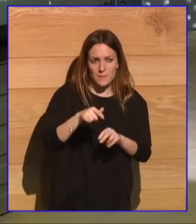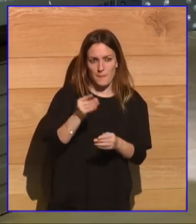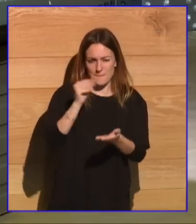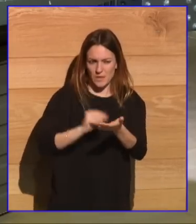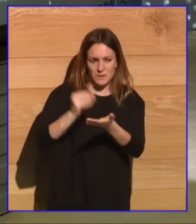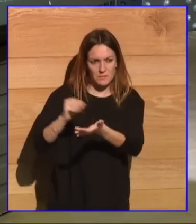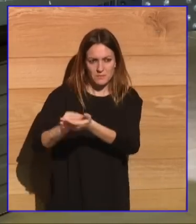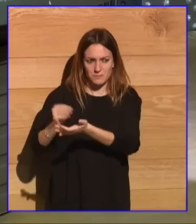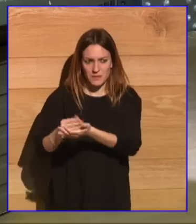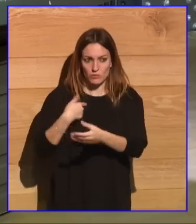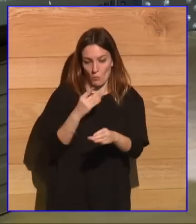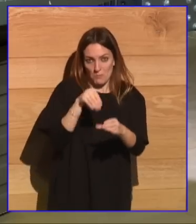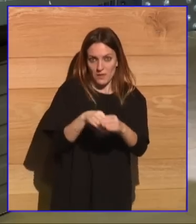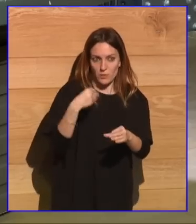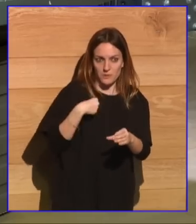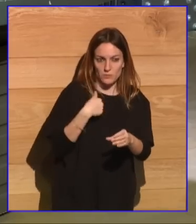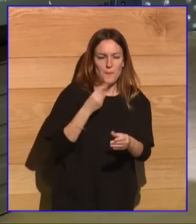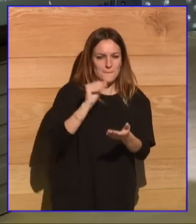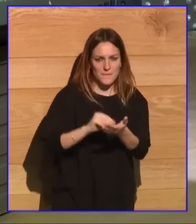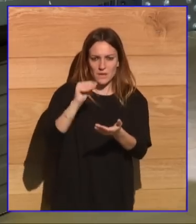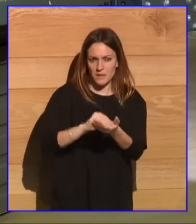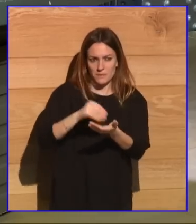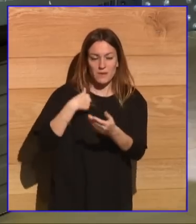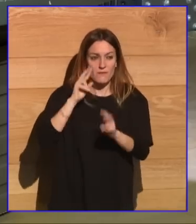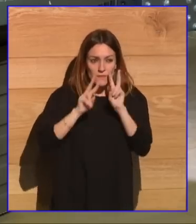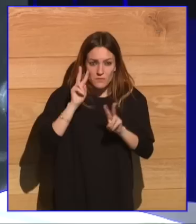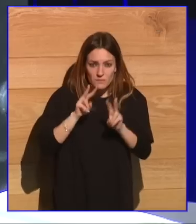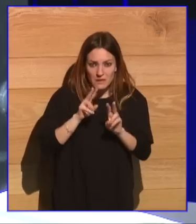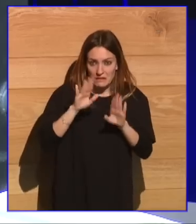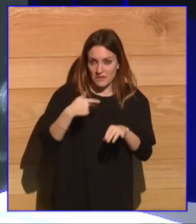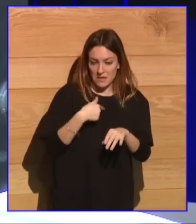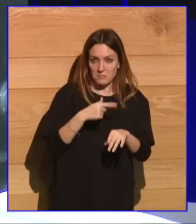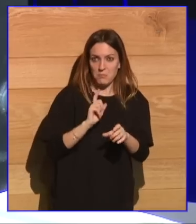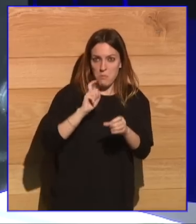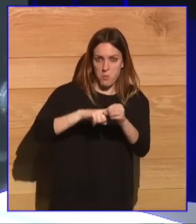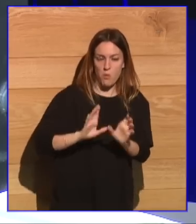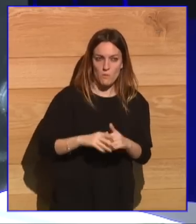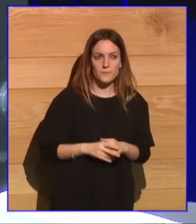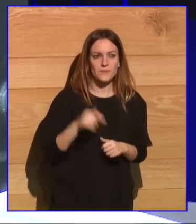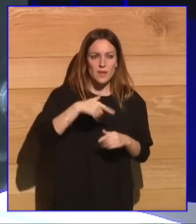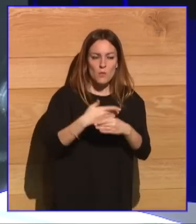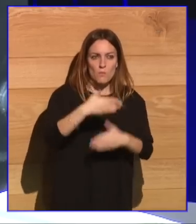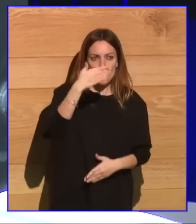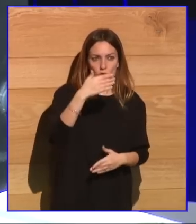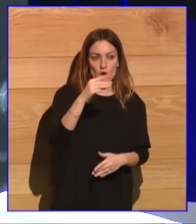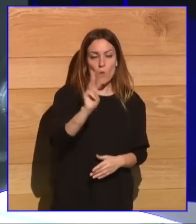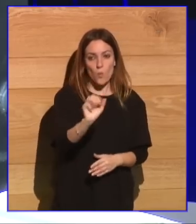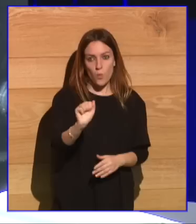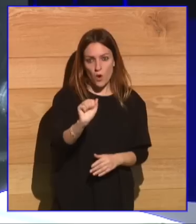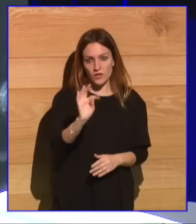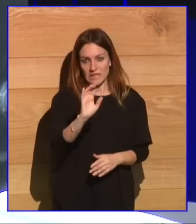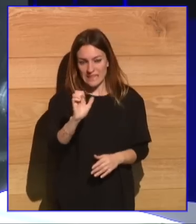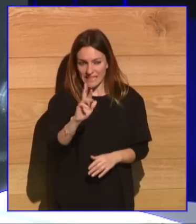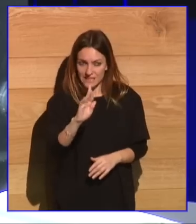incluyo en ellos, aun reconociendo estos orígenes tan extraños. Entonces, en este muro, Roger Waters primero decide,